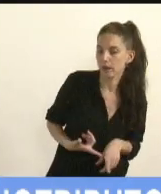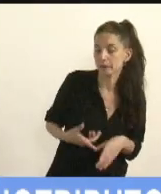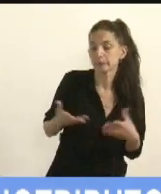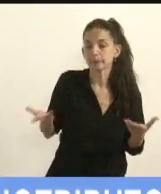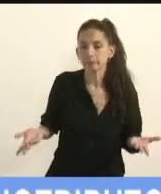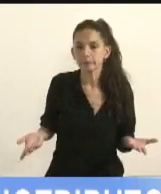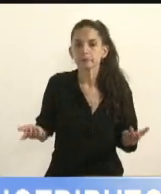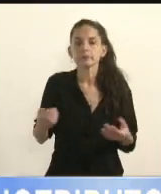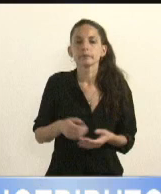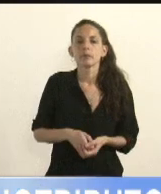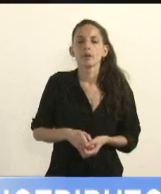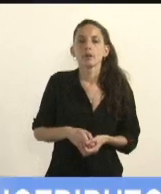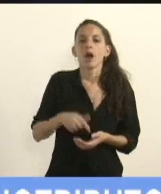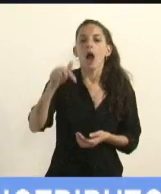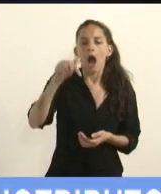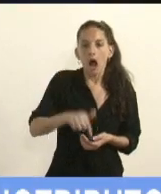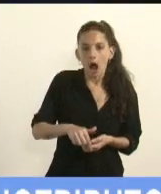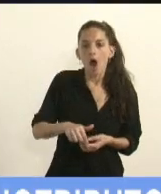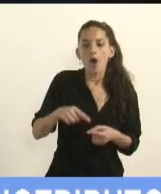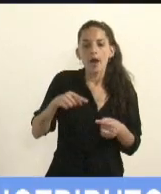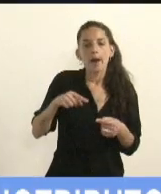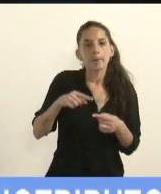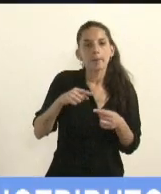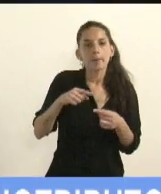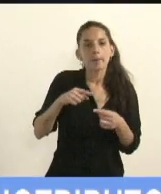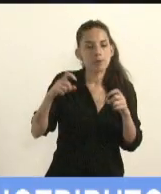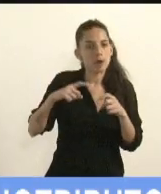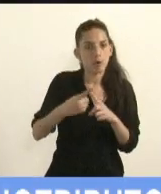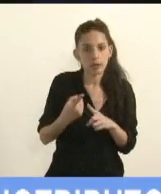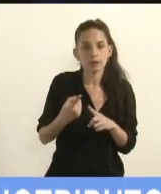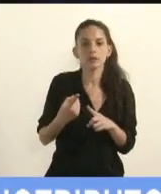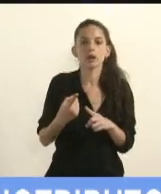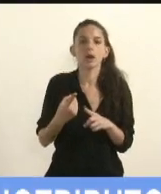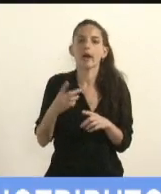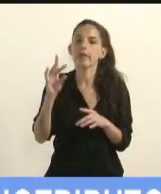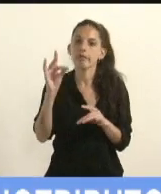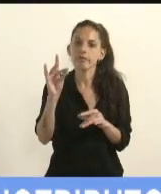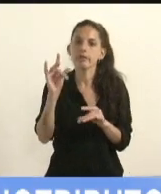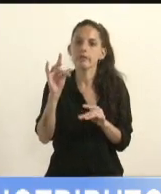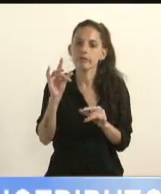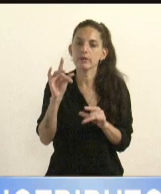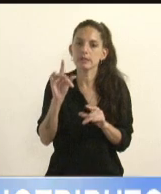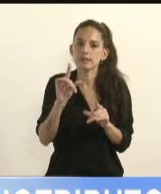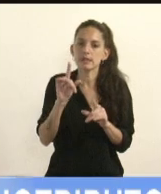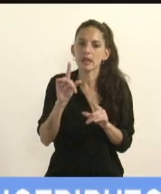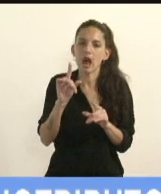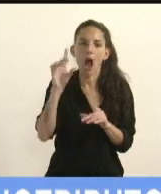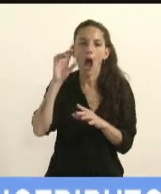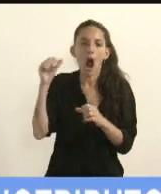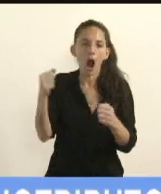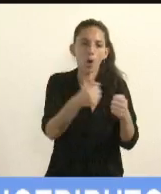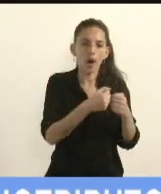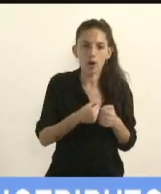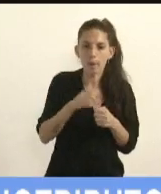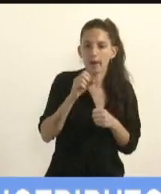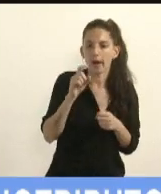Probablemente y en realidad y ahora yendo al plano político no lo nombran porque es muy difícil encontrar aciertos para nombrarlo, muy difícil.